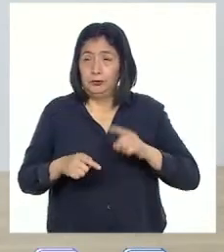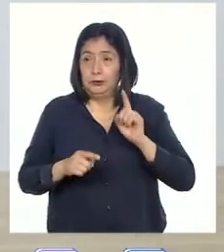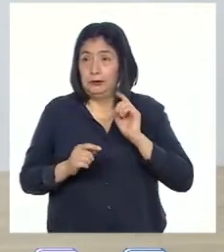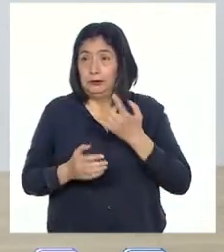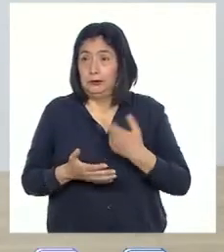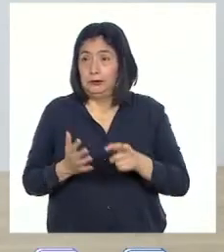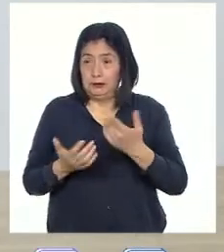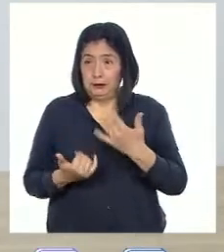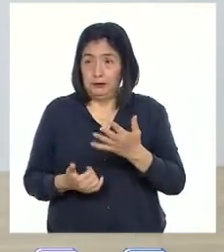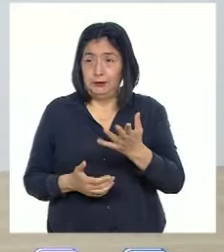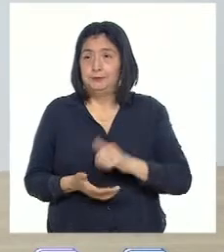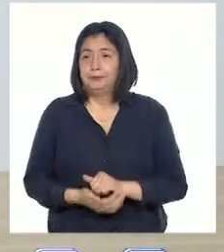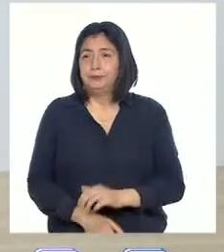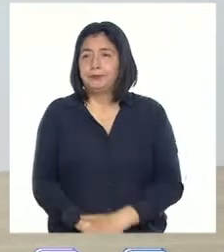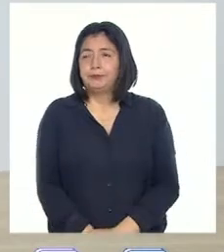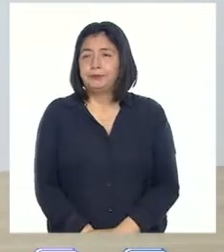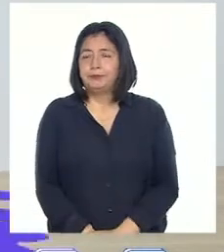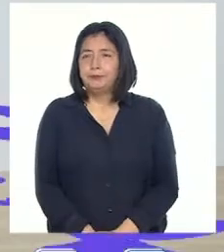Y